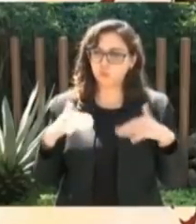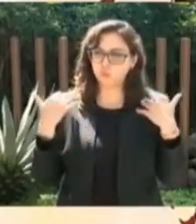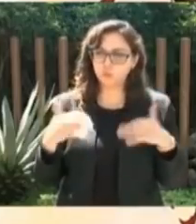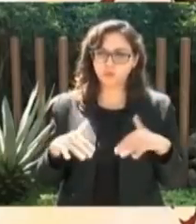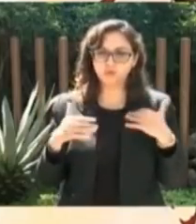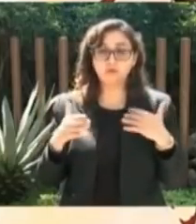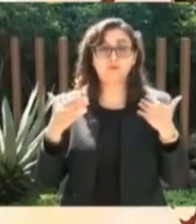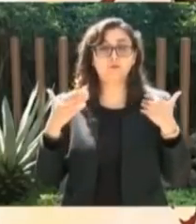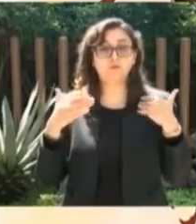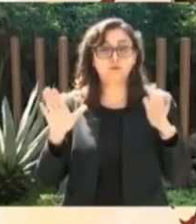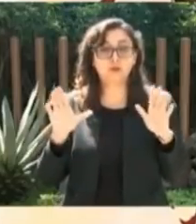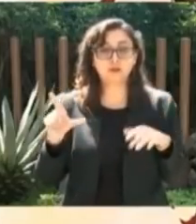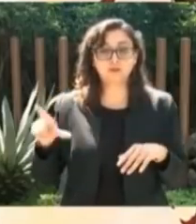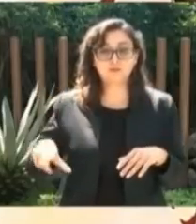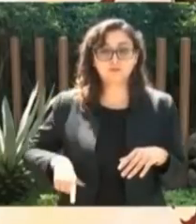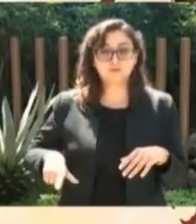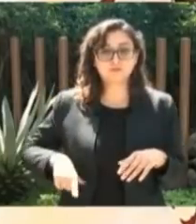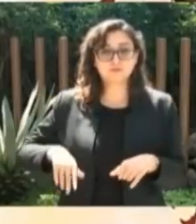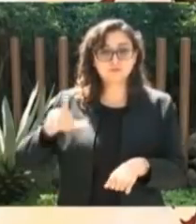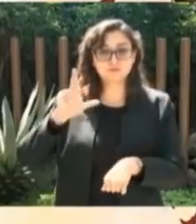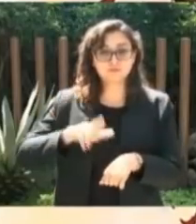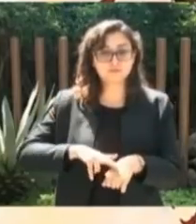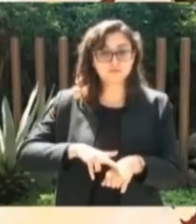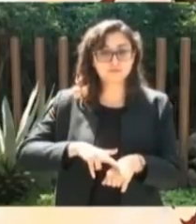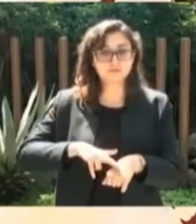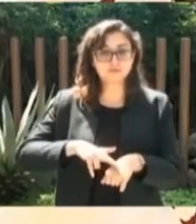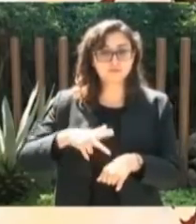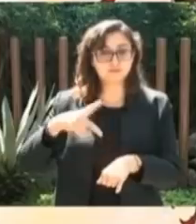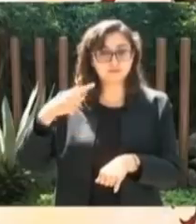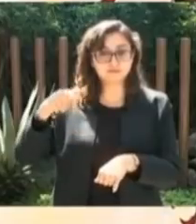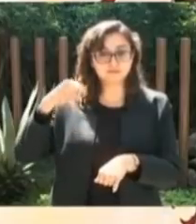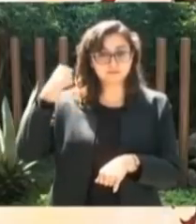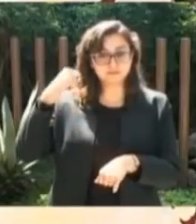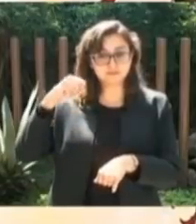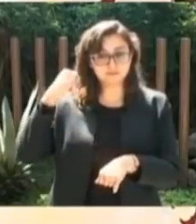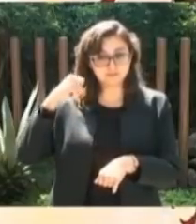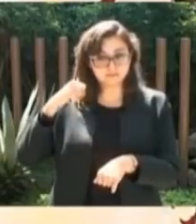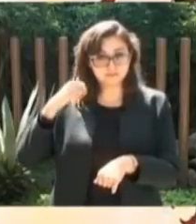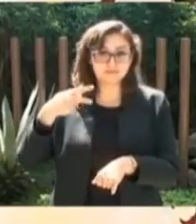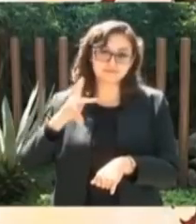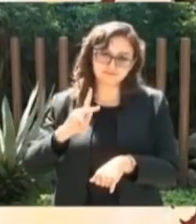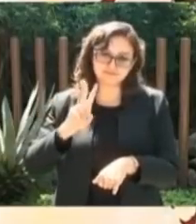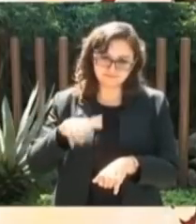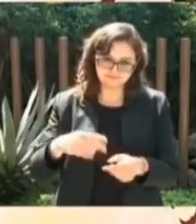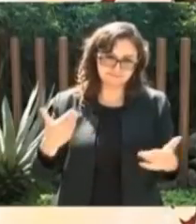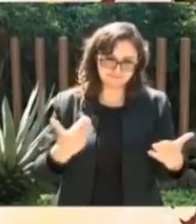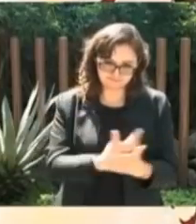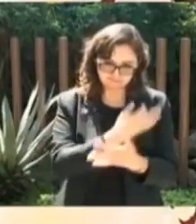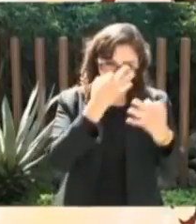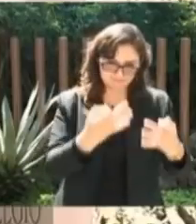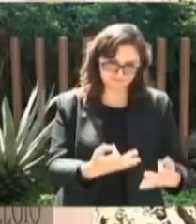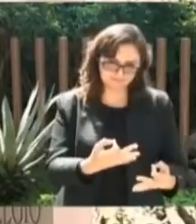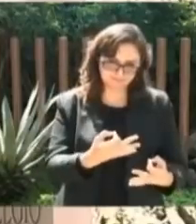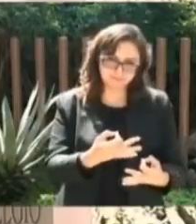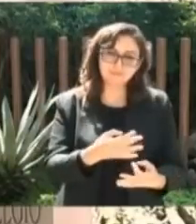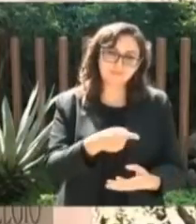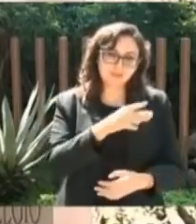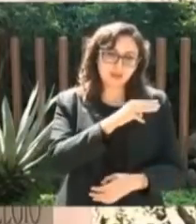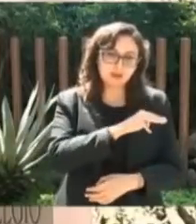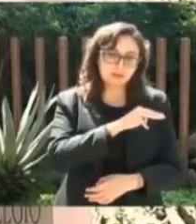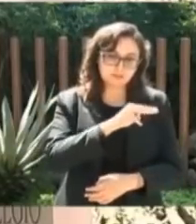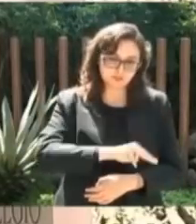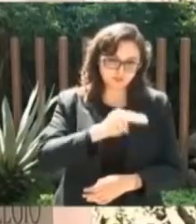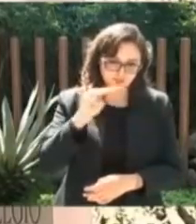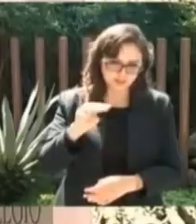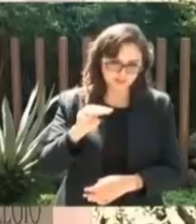fue gobernador de Tabasco, siendo michoacano, y en su informe